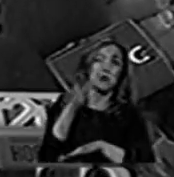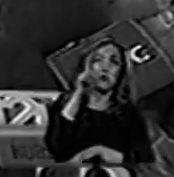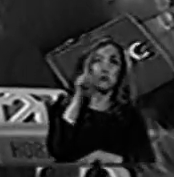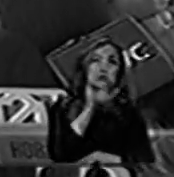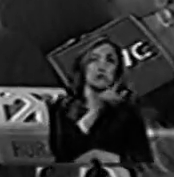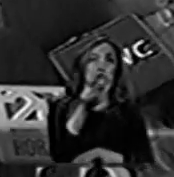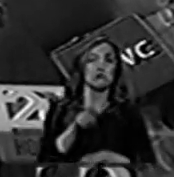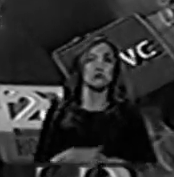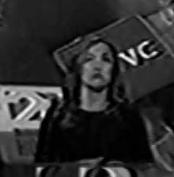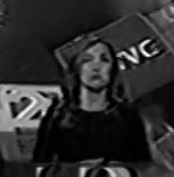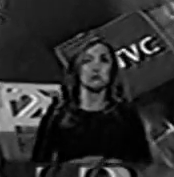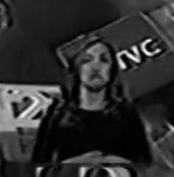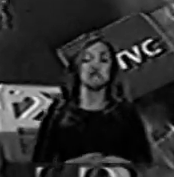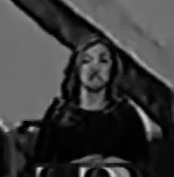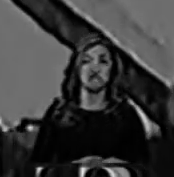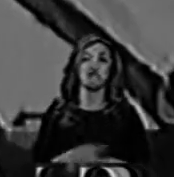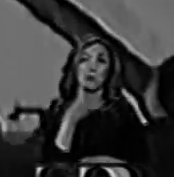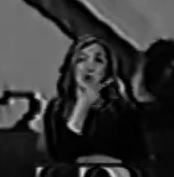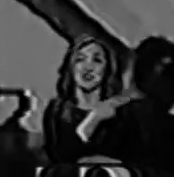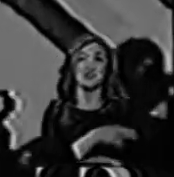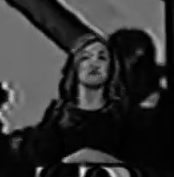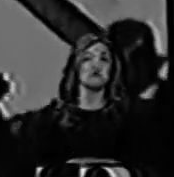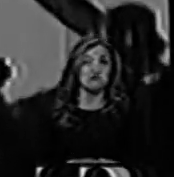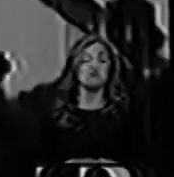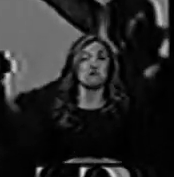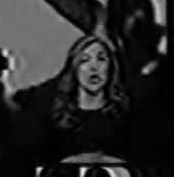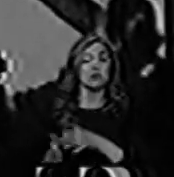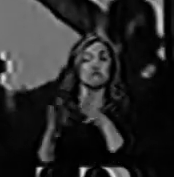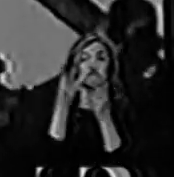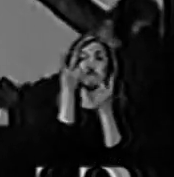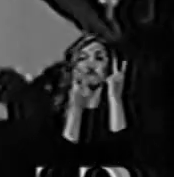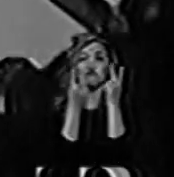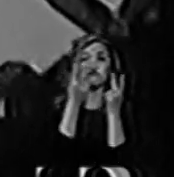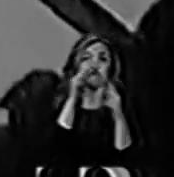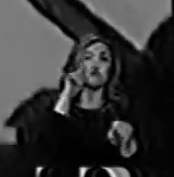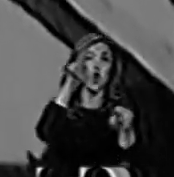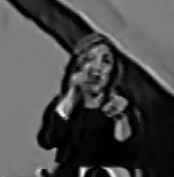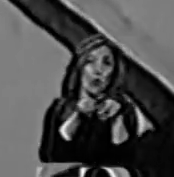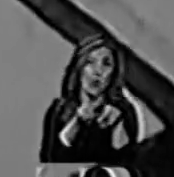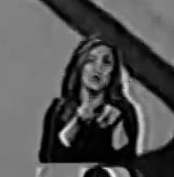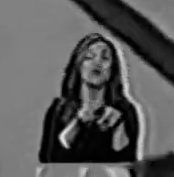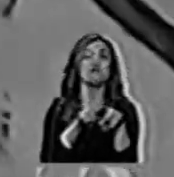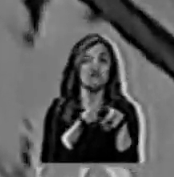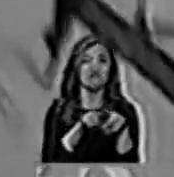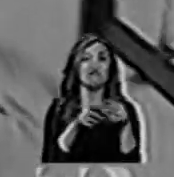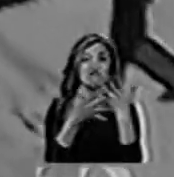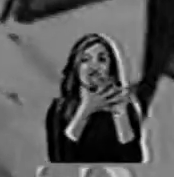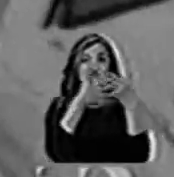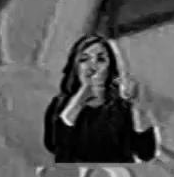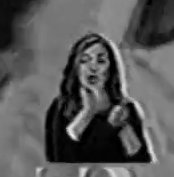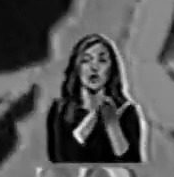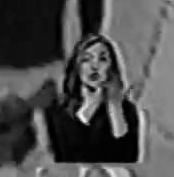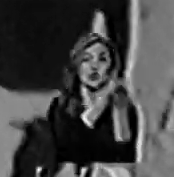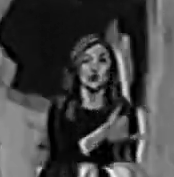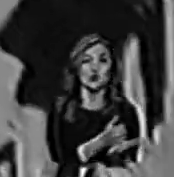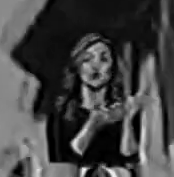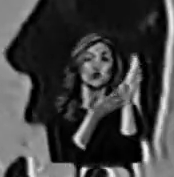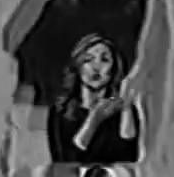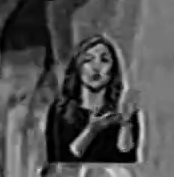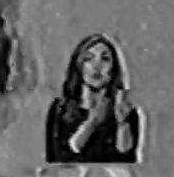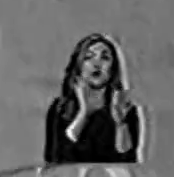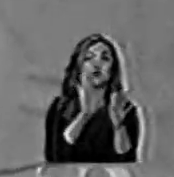Fiscalía desmentir todo. Y desmentir. E insiste en que la visita fue consensuada con la intención de ayudar a la procesada a demostrar